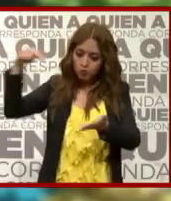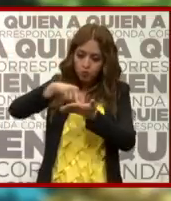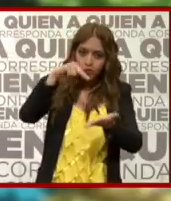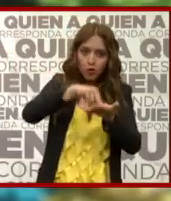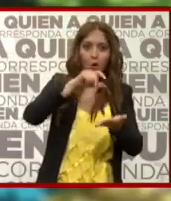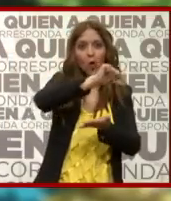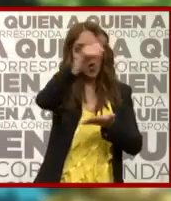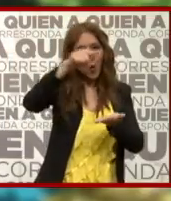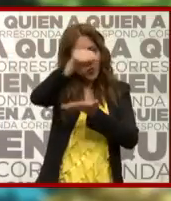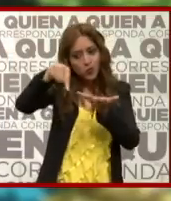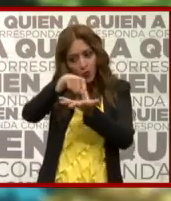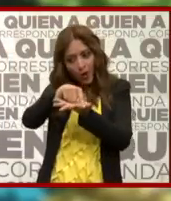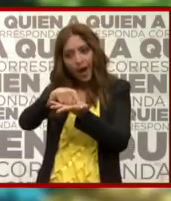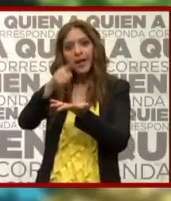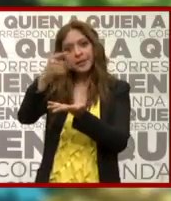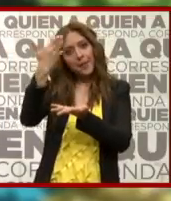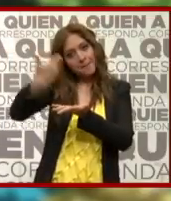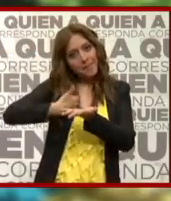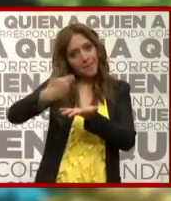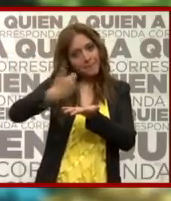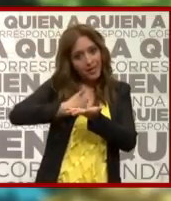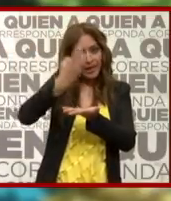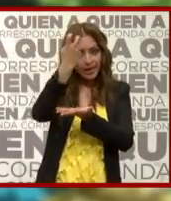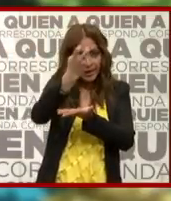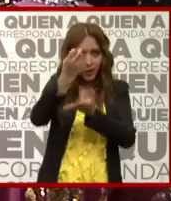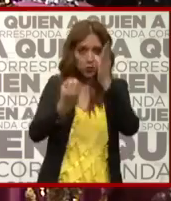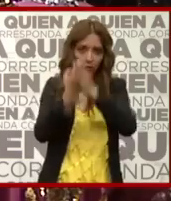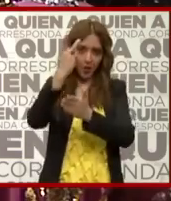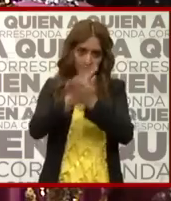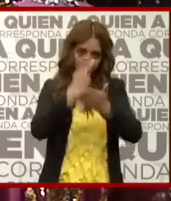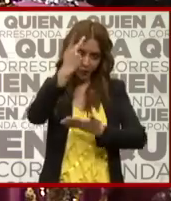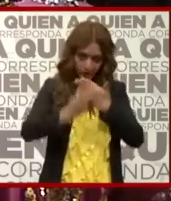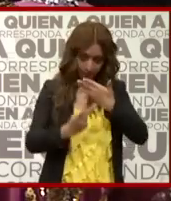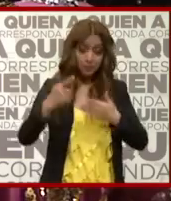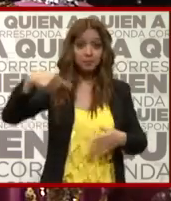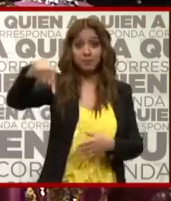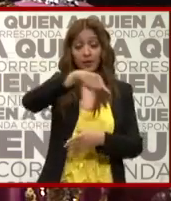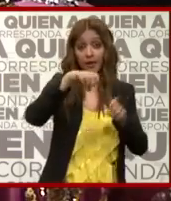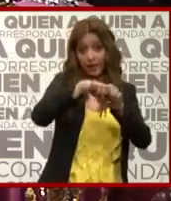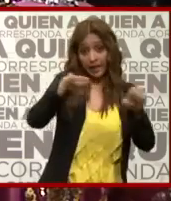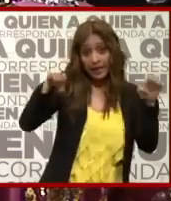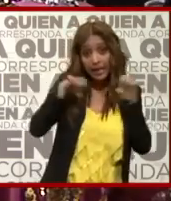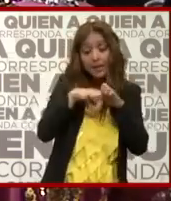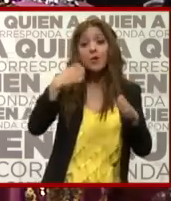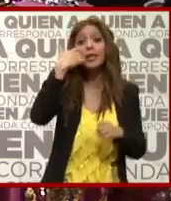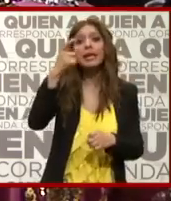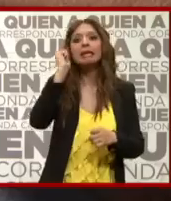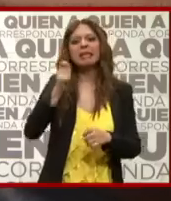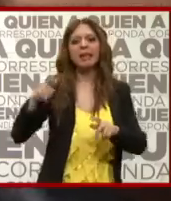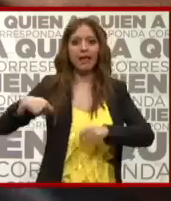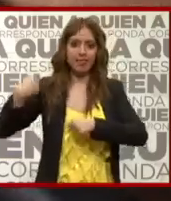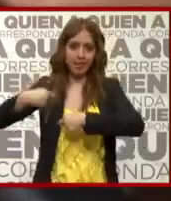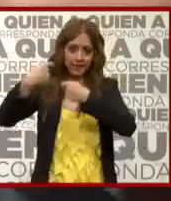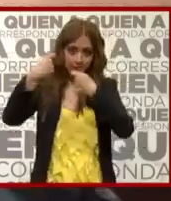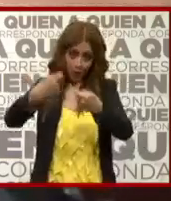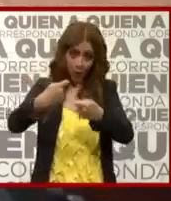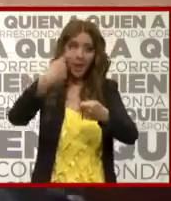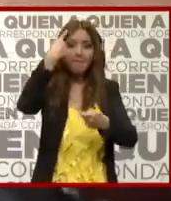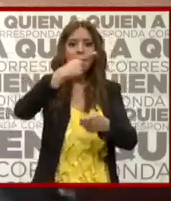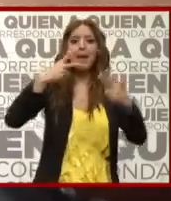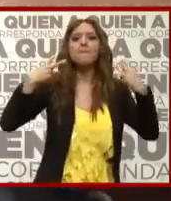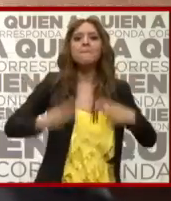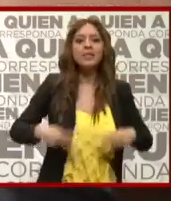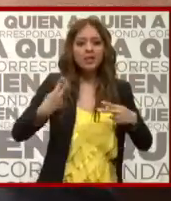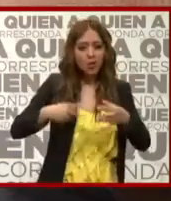otras localidades, y así se inició este proyecto. Él y su equipo tratan de rescatar las tradiciones y realizan los vestidos